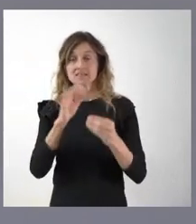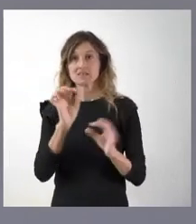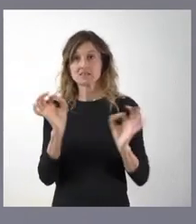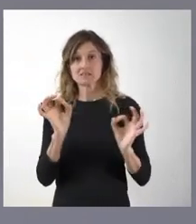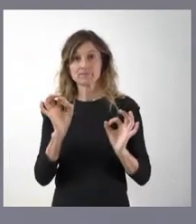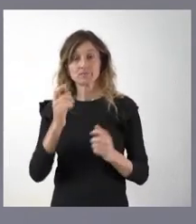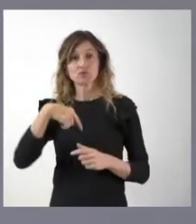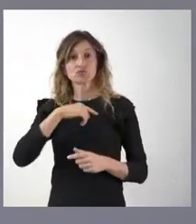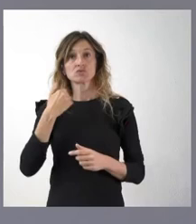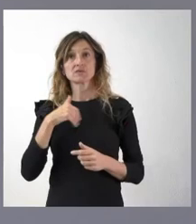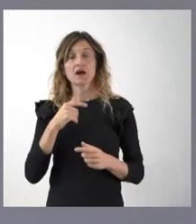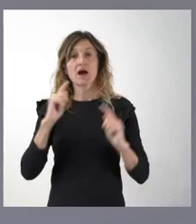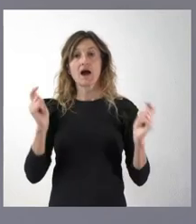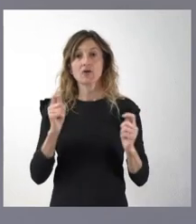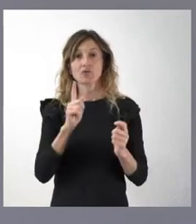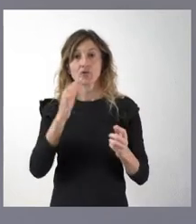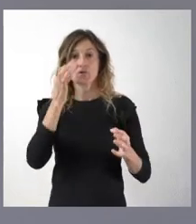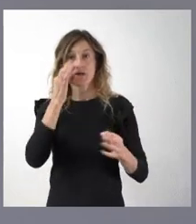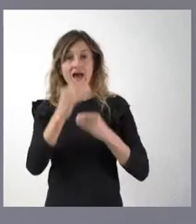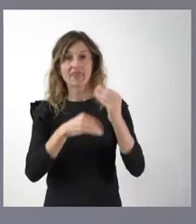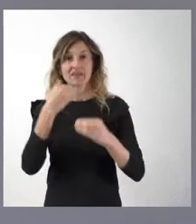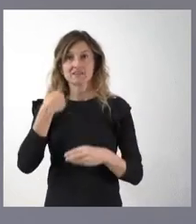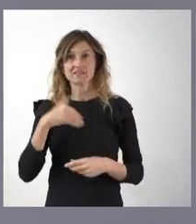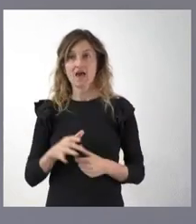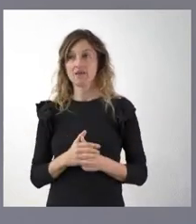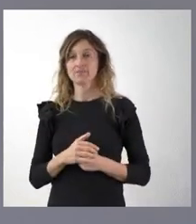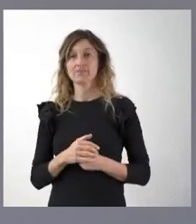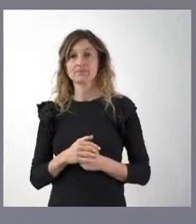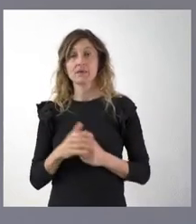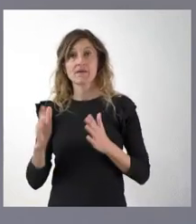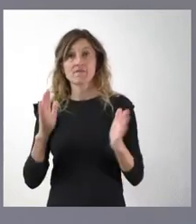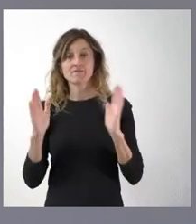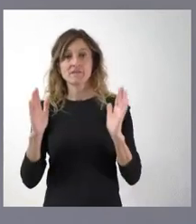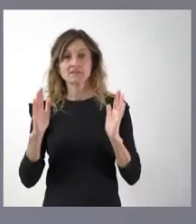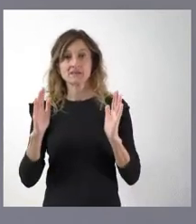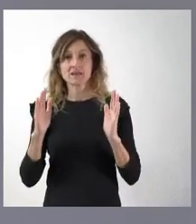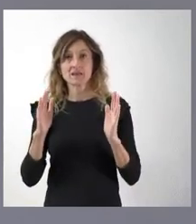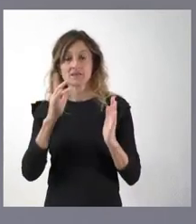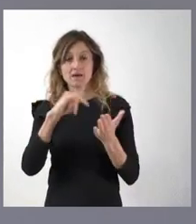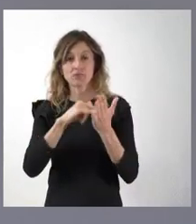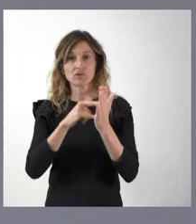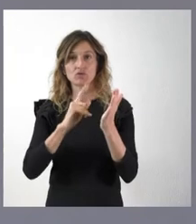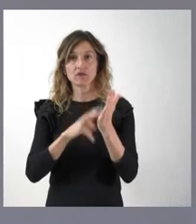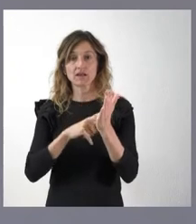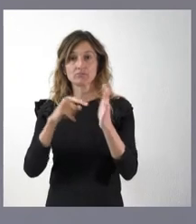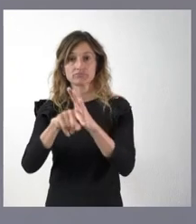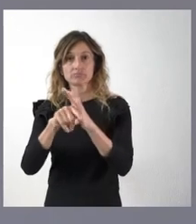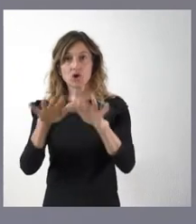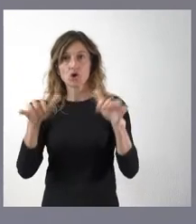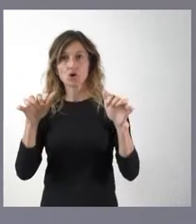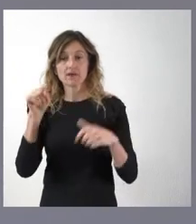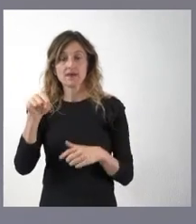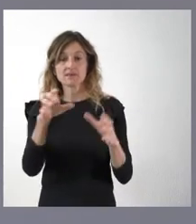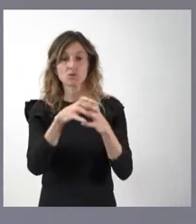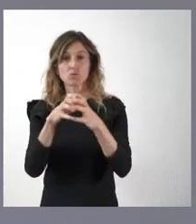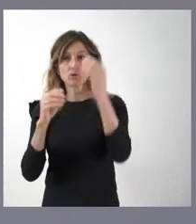hemos pasado Ya de los a los hechos y hemos pasado por tanto a esta fase donde el proyecto de ley está tramitado en las Cortes y por tanto donde los grupos